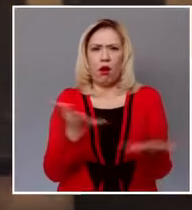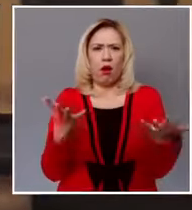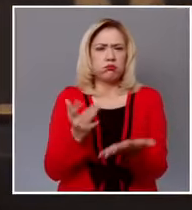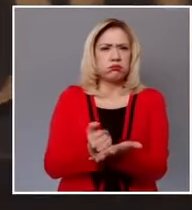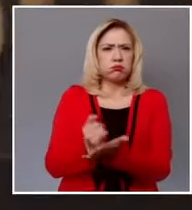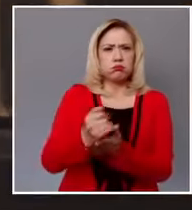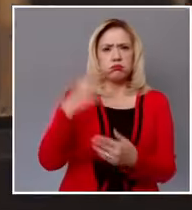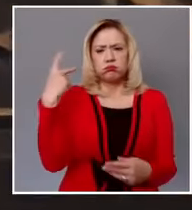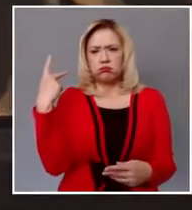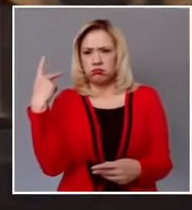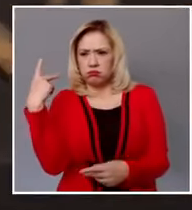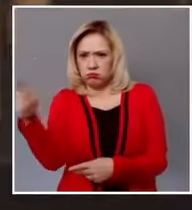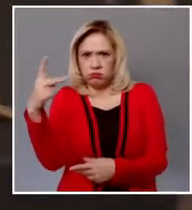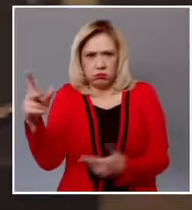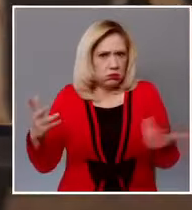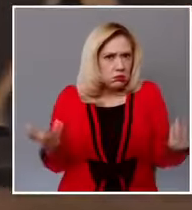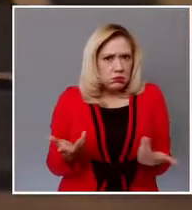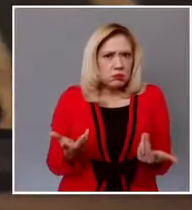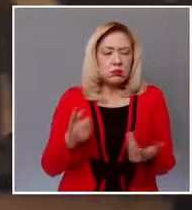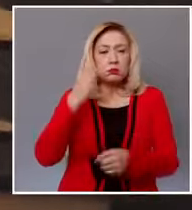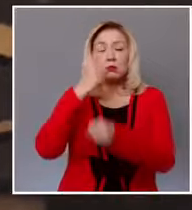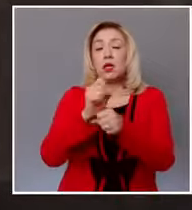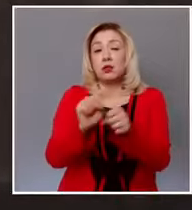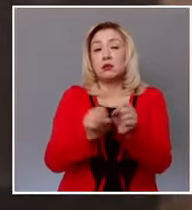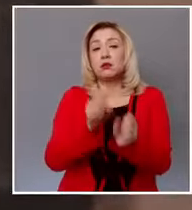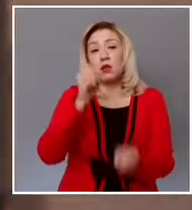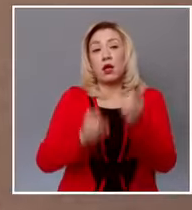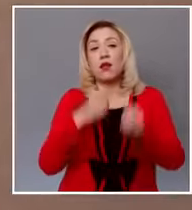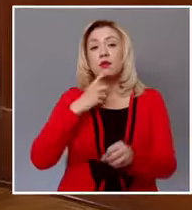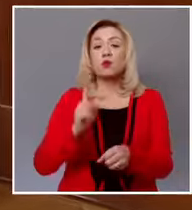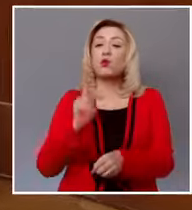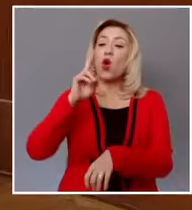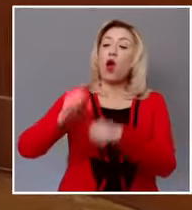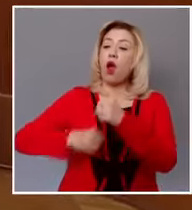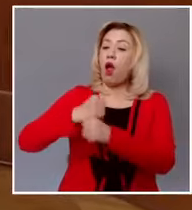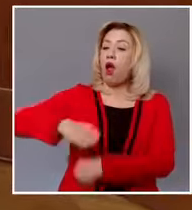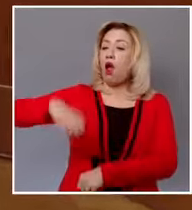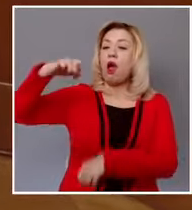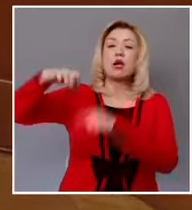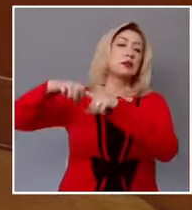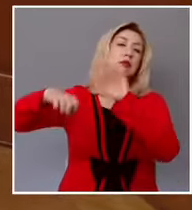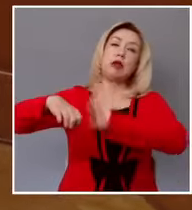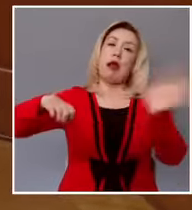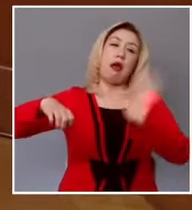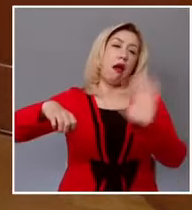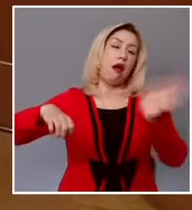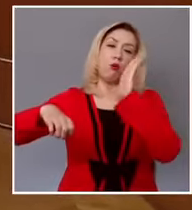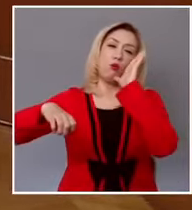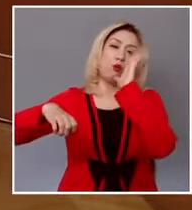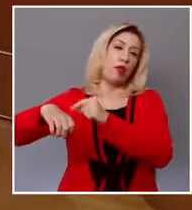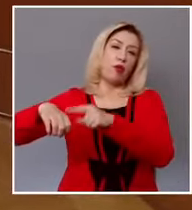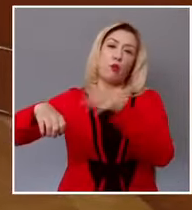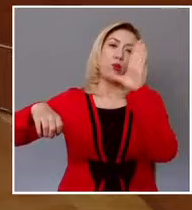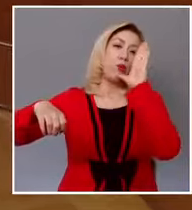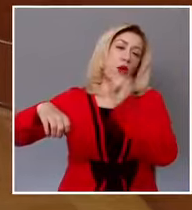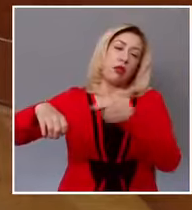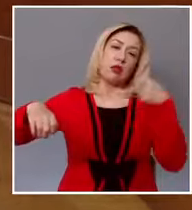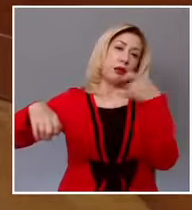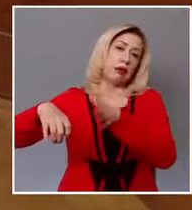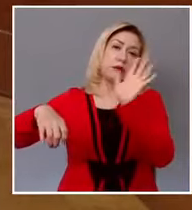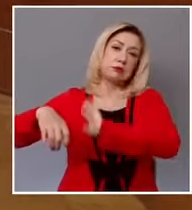primera sala que precisa que la edad por sí sola no es suficiente para estimar que los adultos mayores no pueden tomar